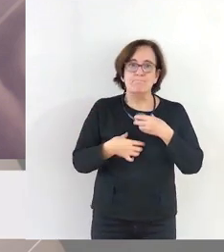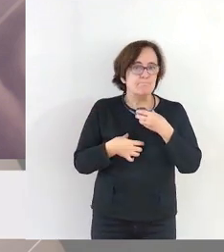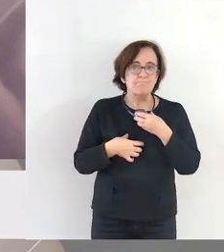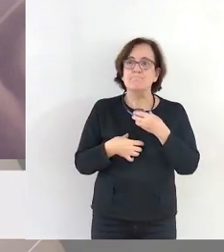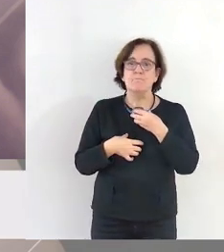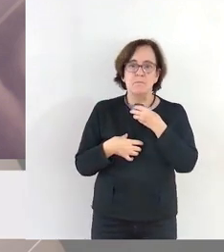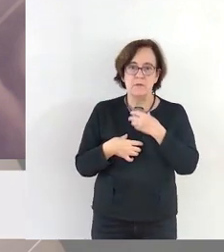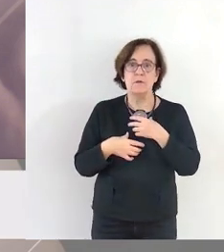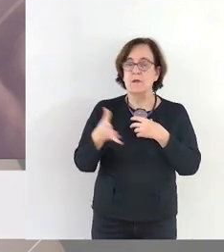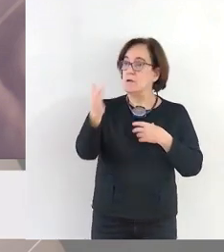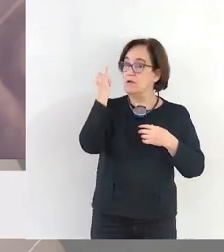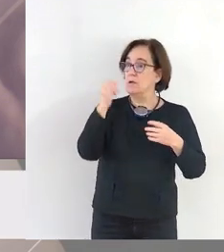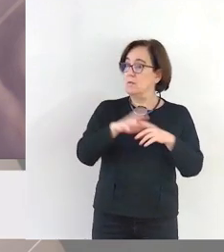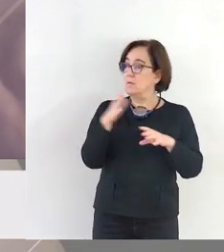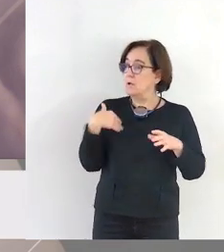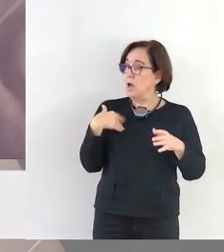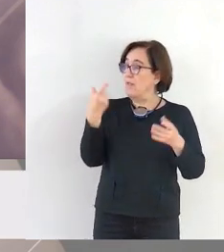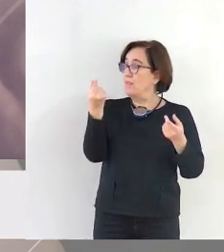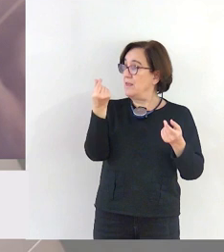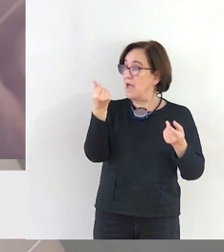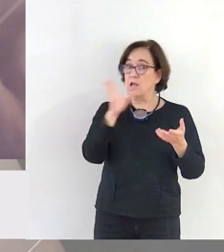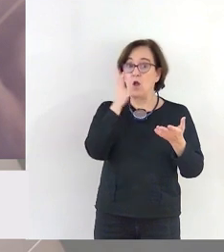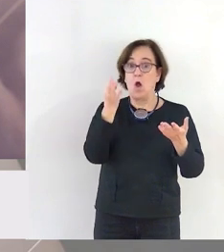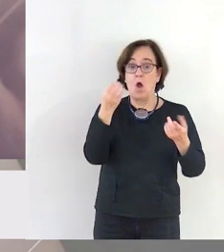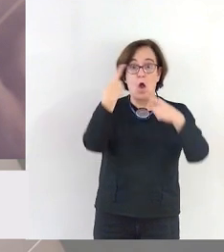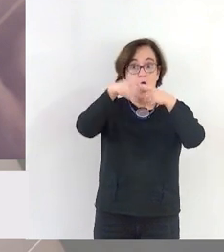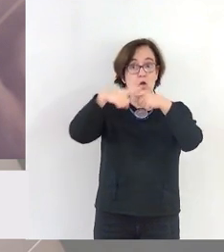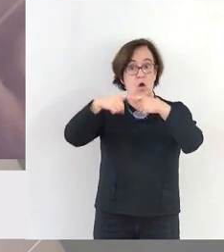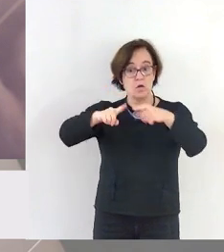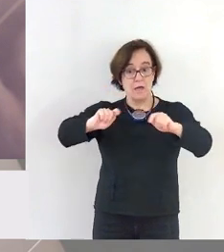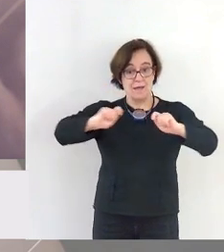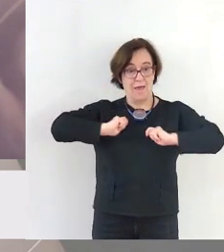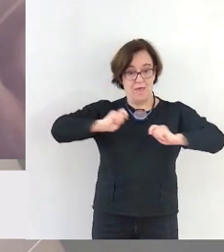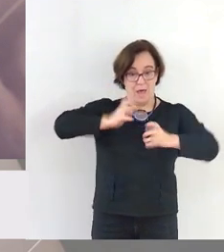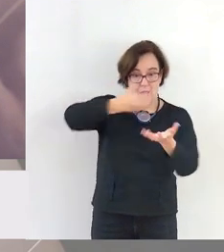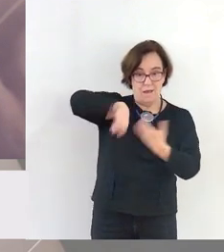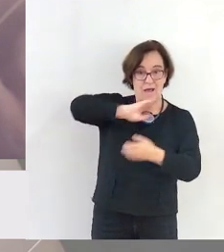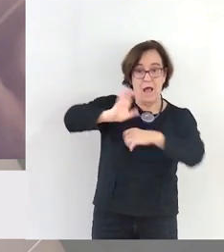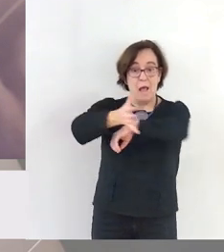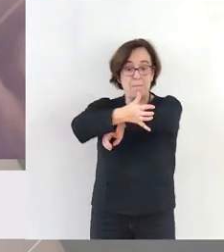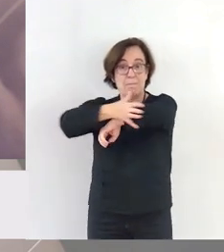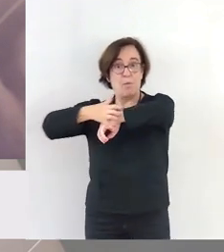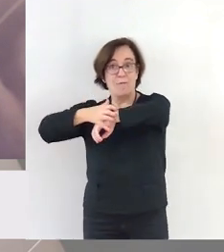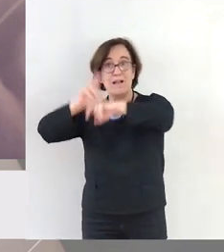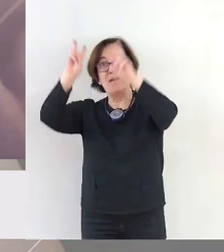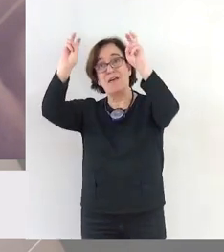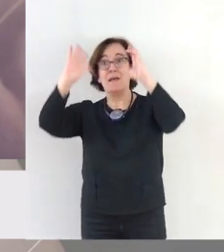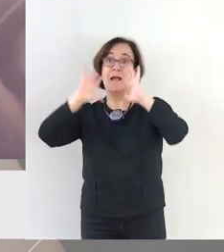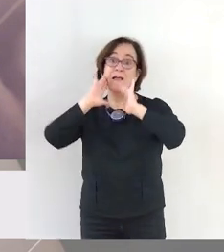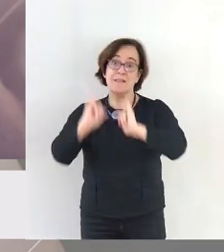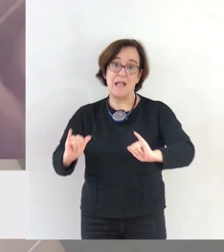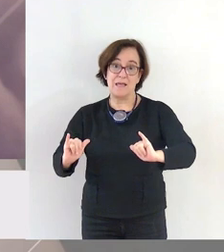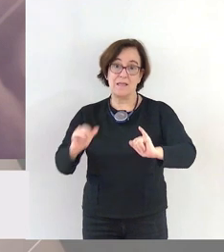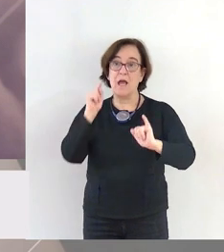de disponer del suficiente dinero o de los bienes que produce el dinero la pobreza la porza energética